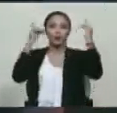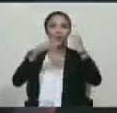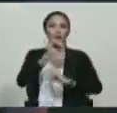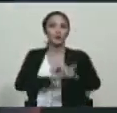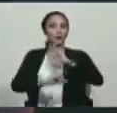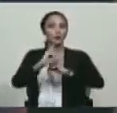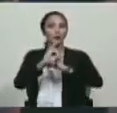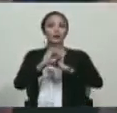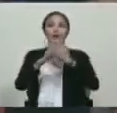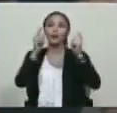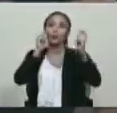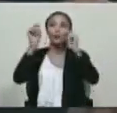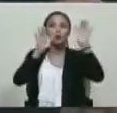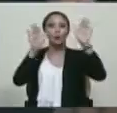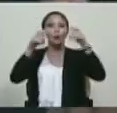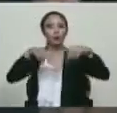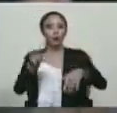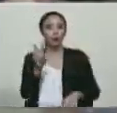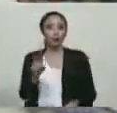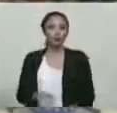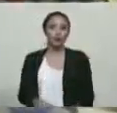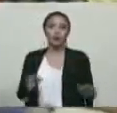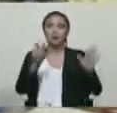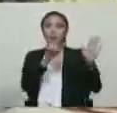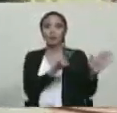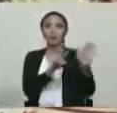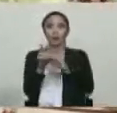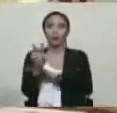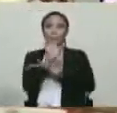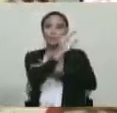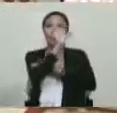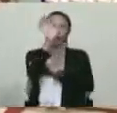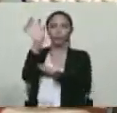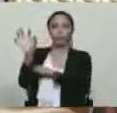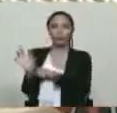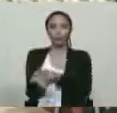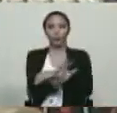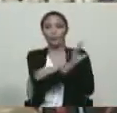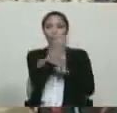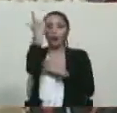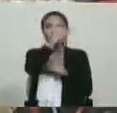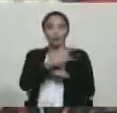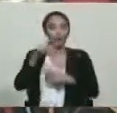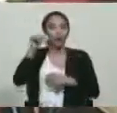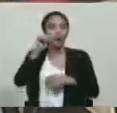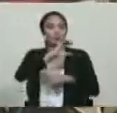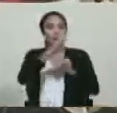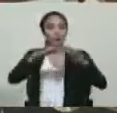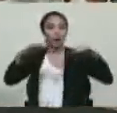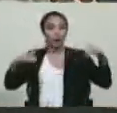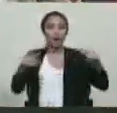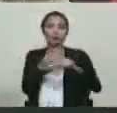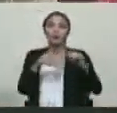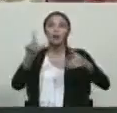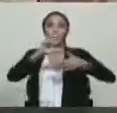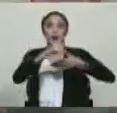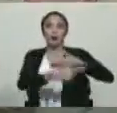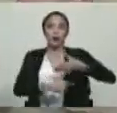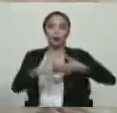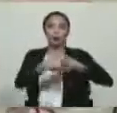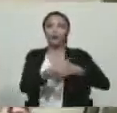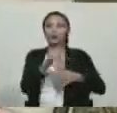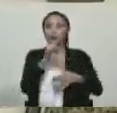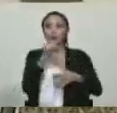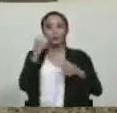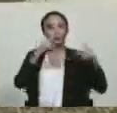Feria Internacional de Turismo de Venezuela. 72 naciones con representación de África, Asia, el Caribe y países de América Latina. Con